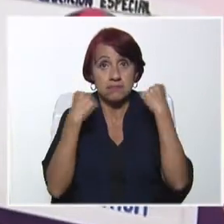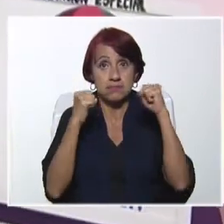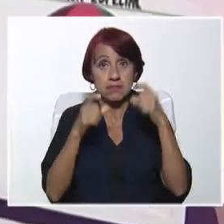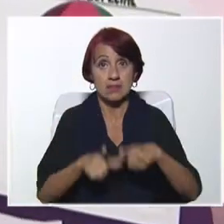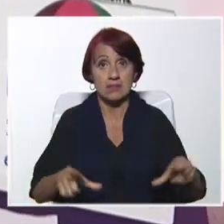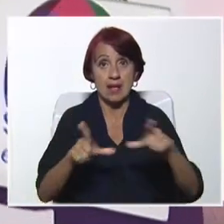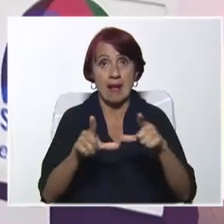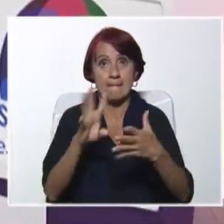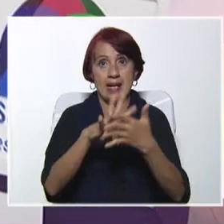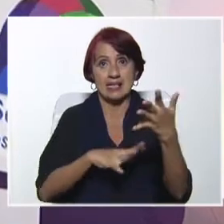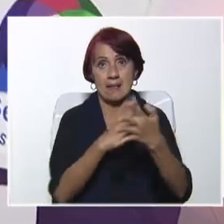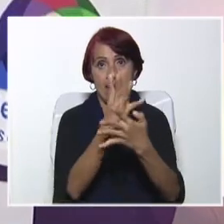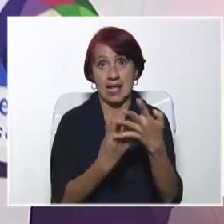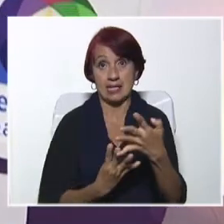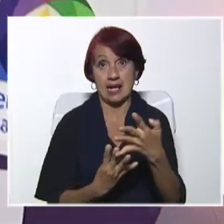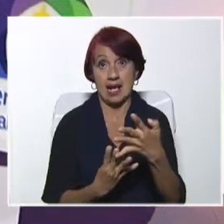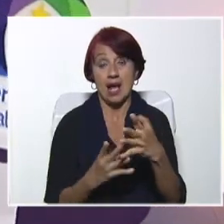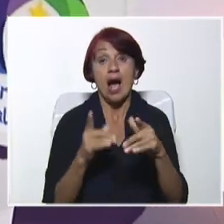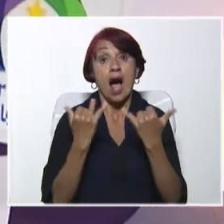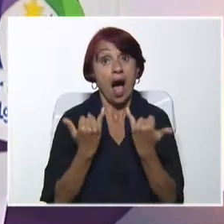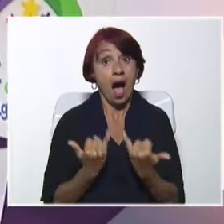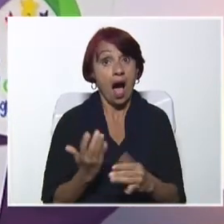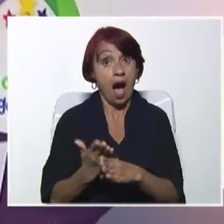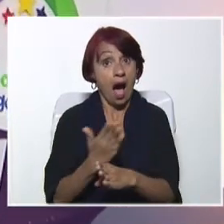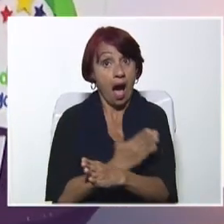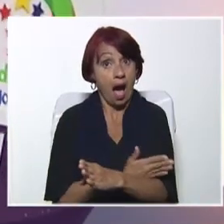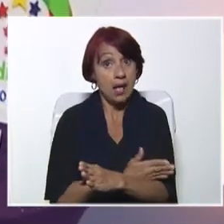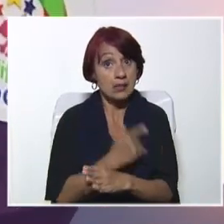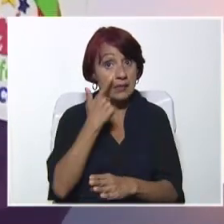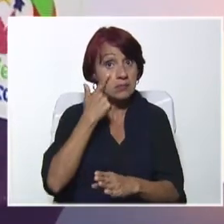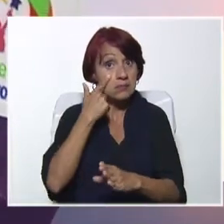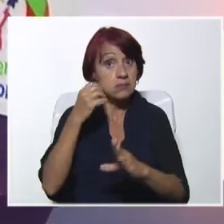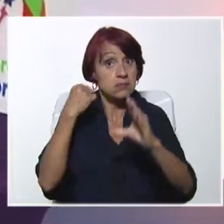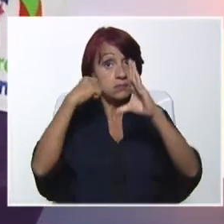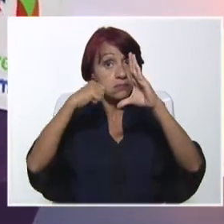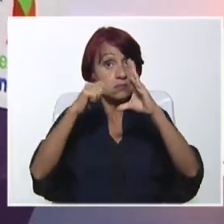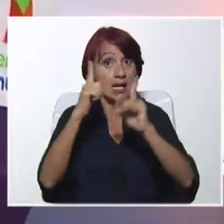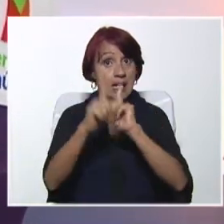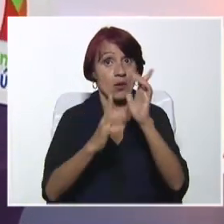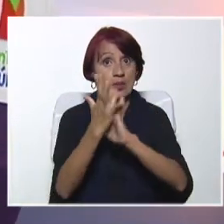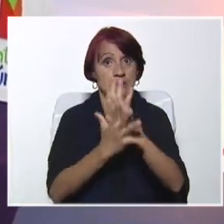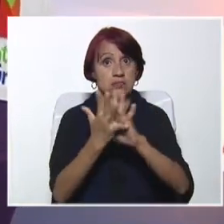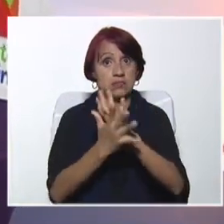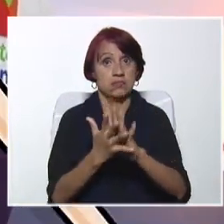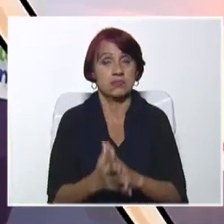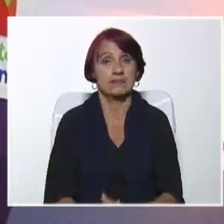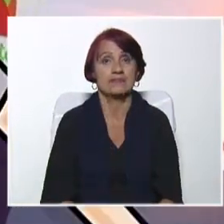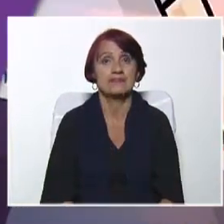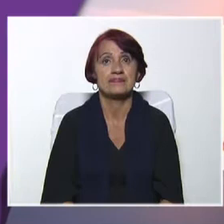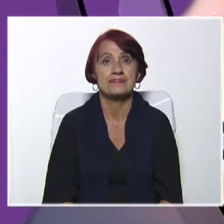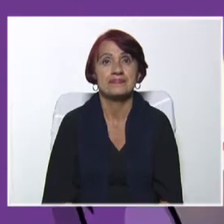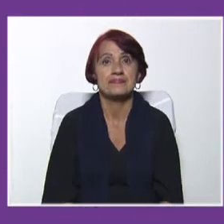área de matemática, pero antes vamos a ir con el video con la lengua de señas venezolana.